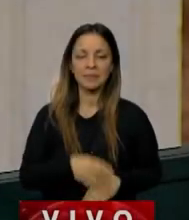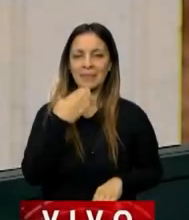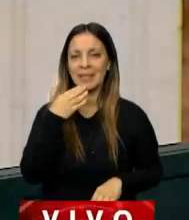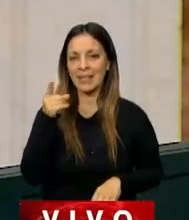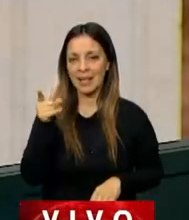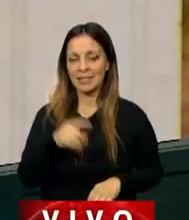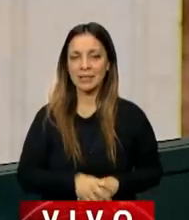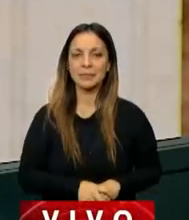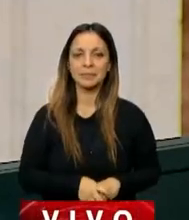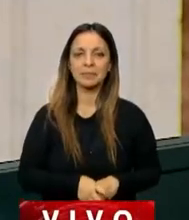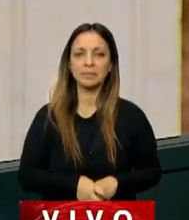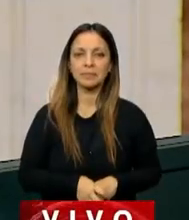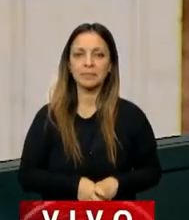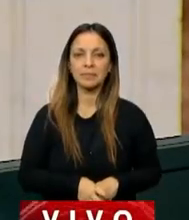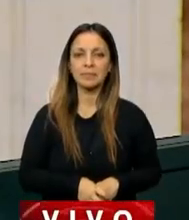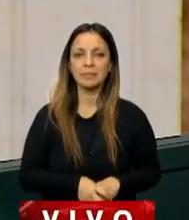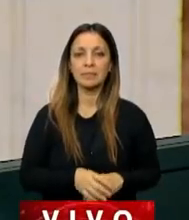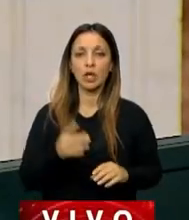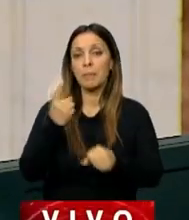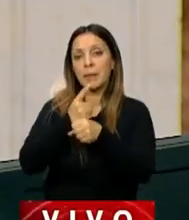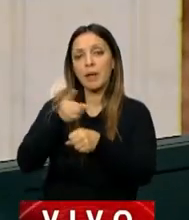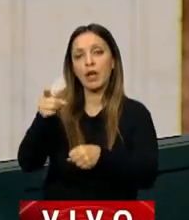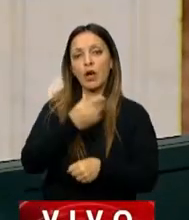diputado Ferraro. No, está primero Ferraro.